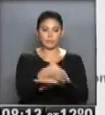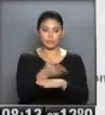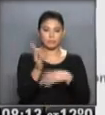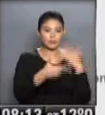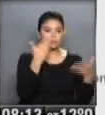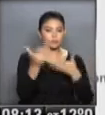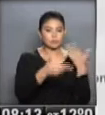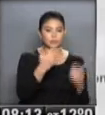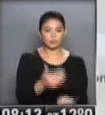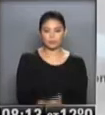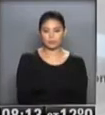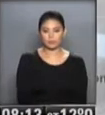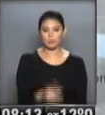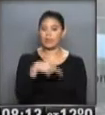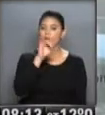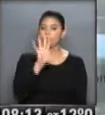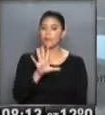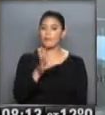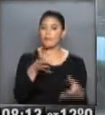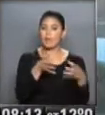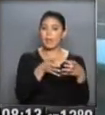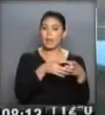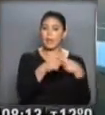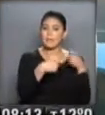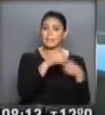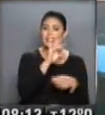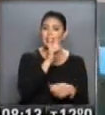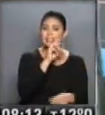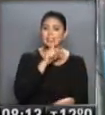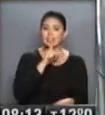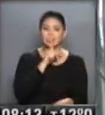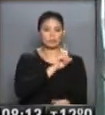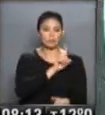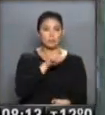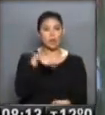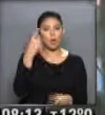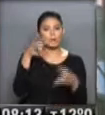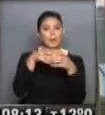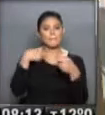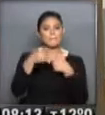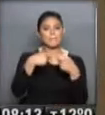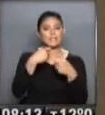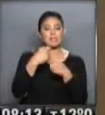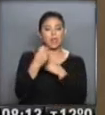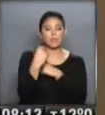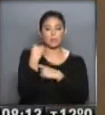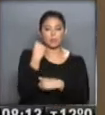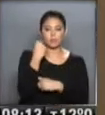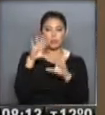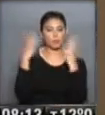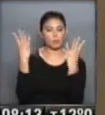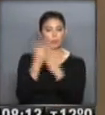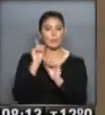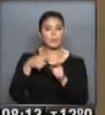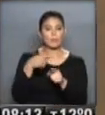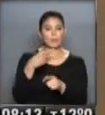maniobra que, repito, no es exclusiva de DART, es una maniobra muy utilizada por empresas multinacionales que no siempre se investigan